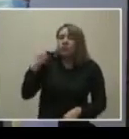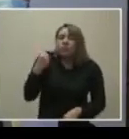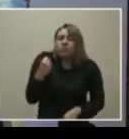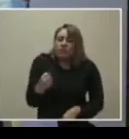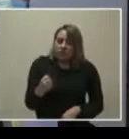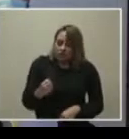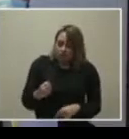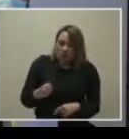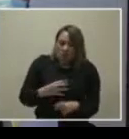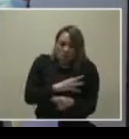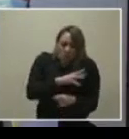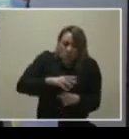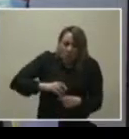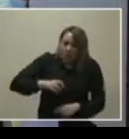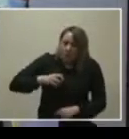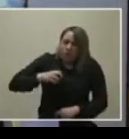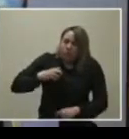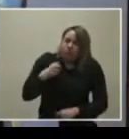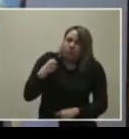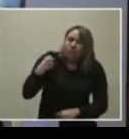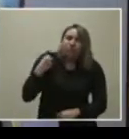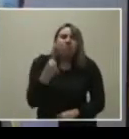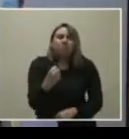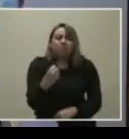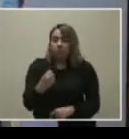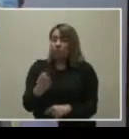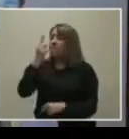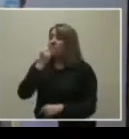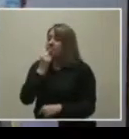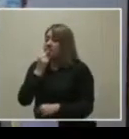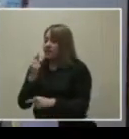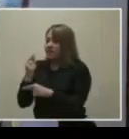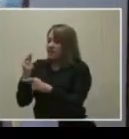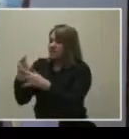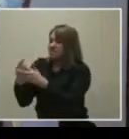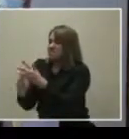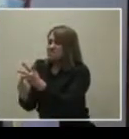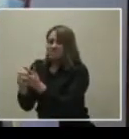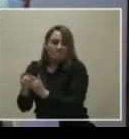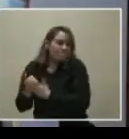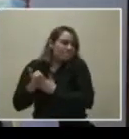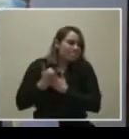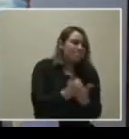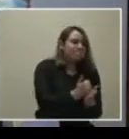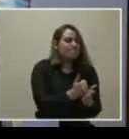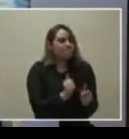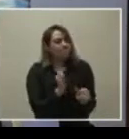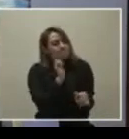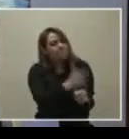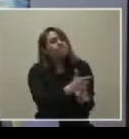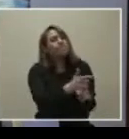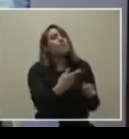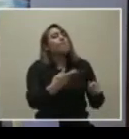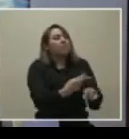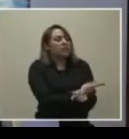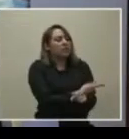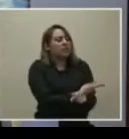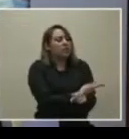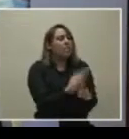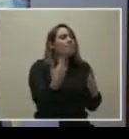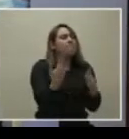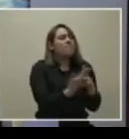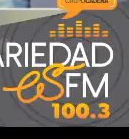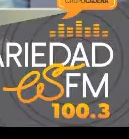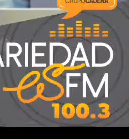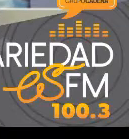la fuerza del Estado y sus recursos para esclarecer los hechos y llevar a los culpables a